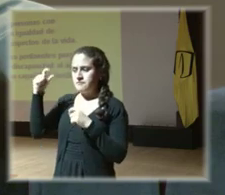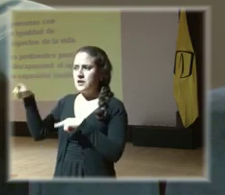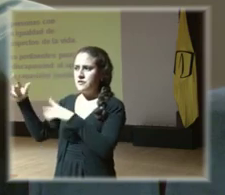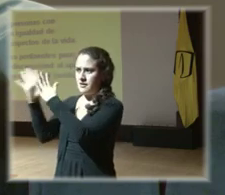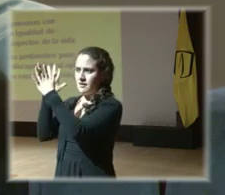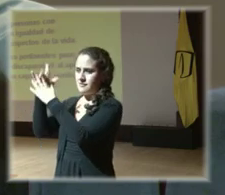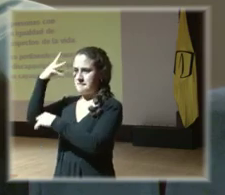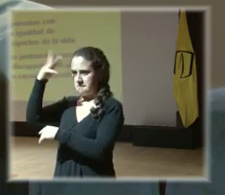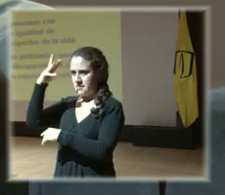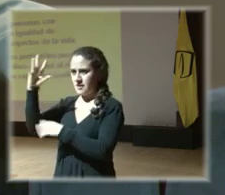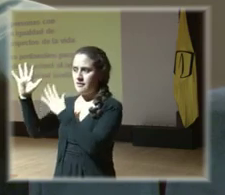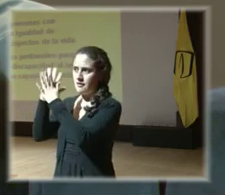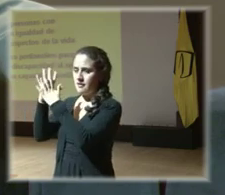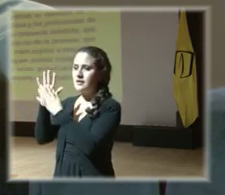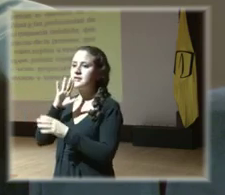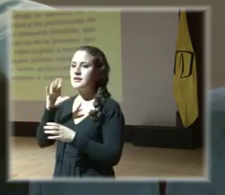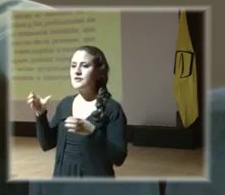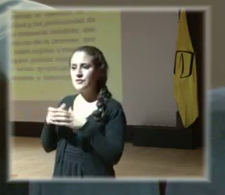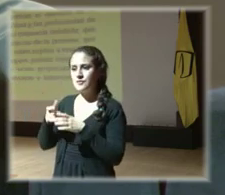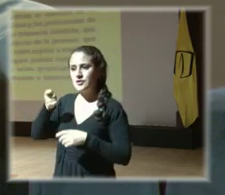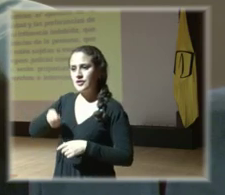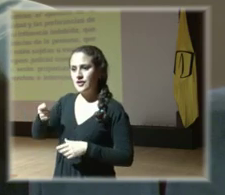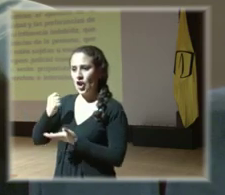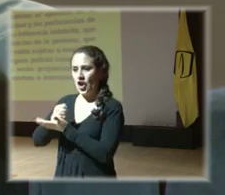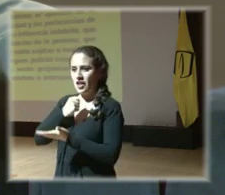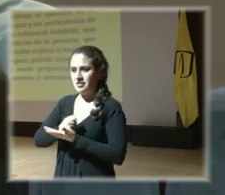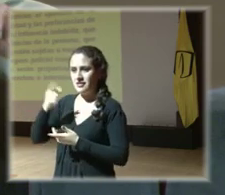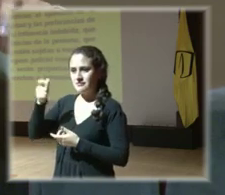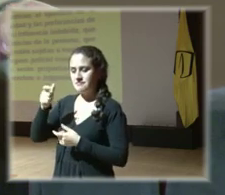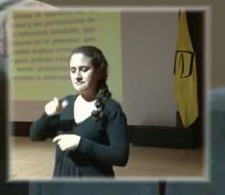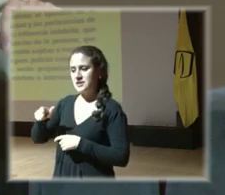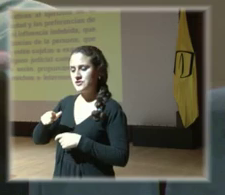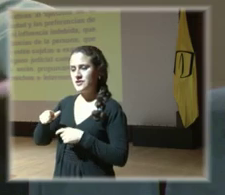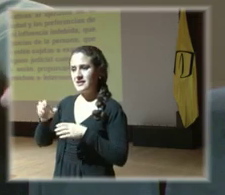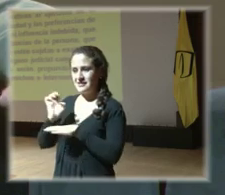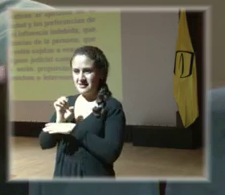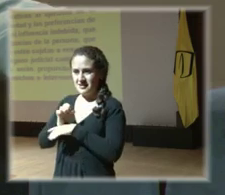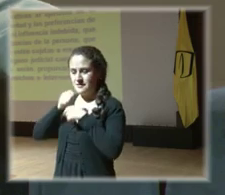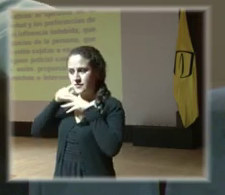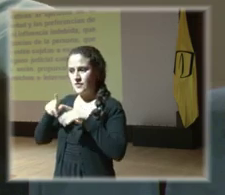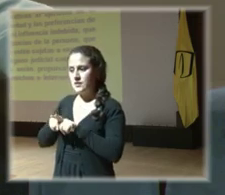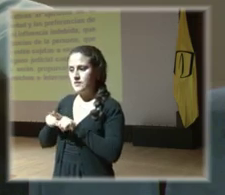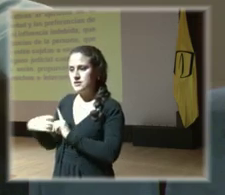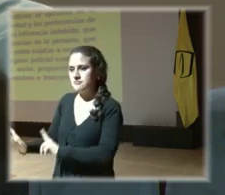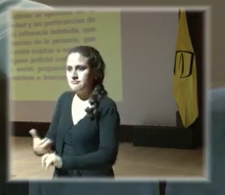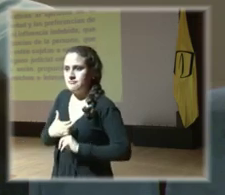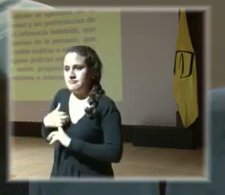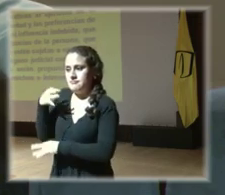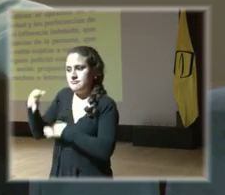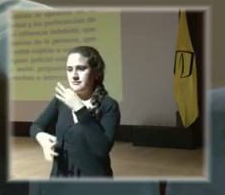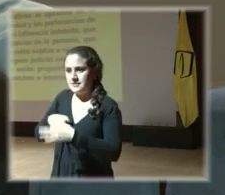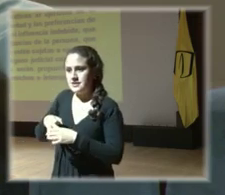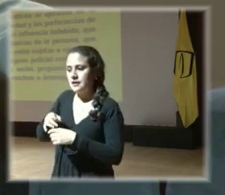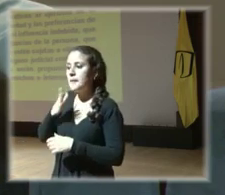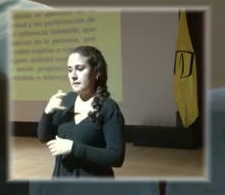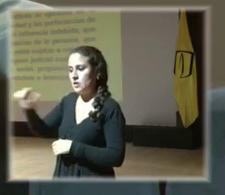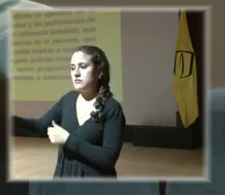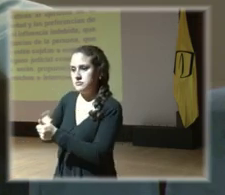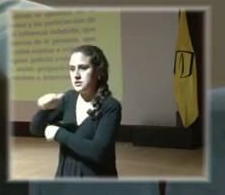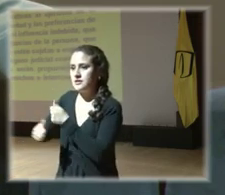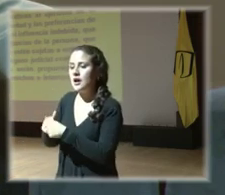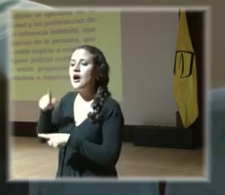en México, los notarios públicos, que no sé por qué son muy resistentes y protegen, defienden la interdicción. Hay